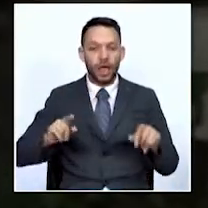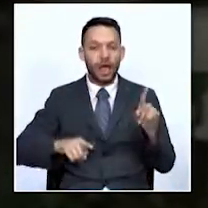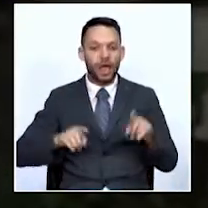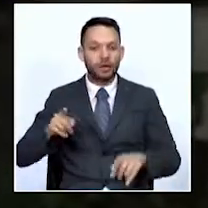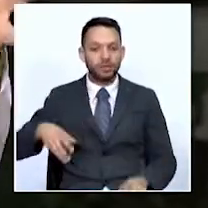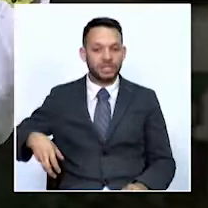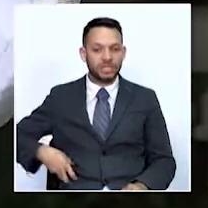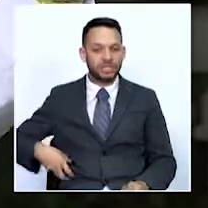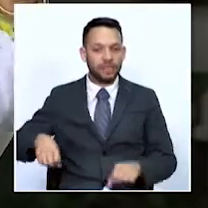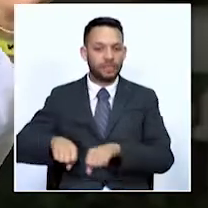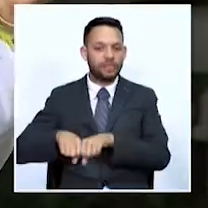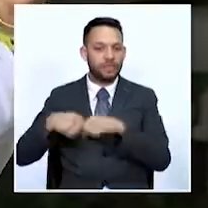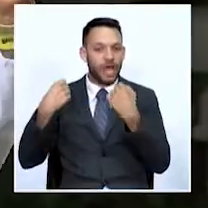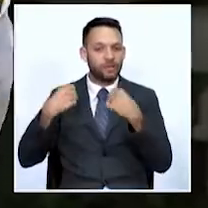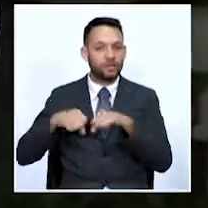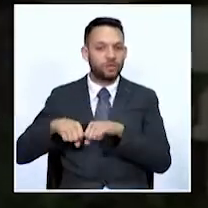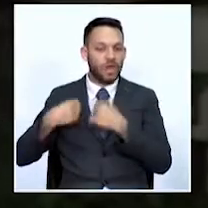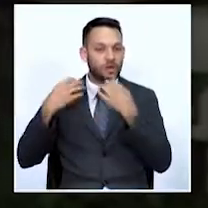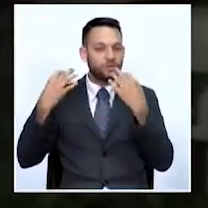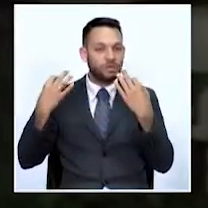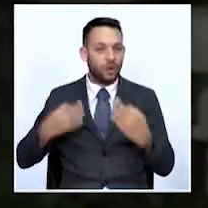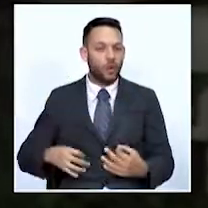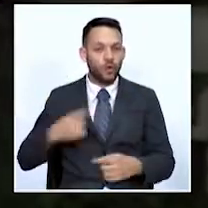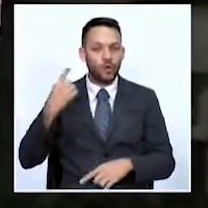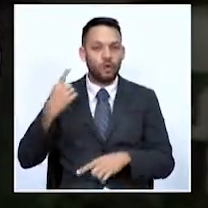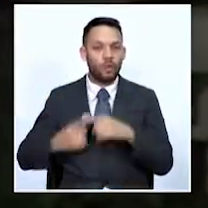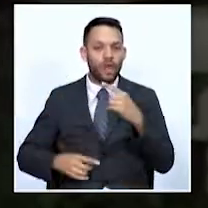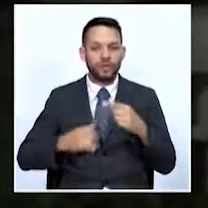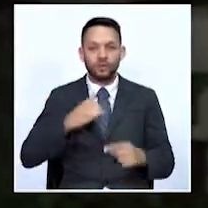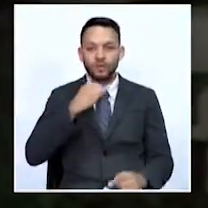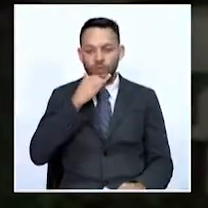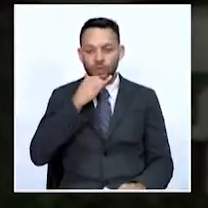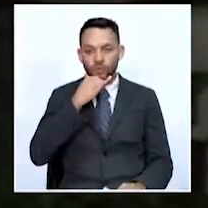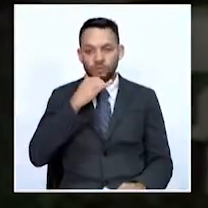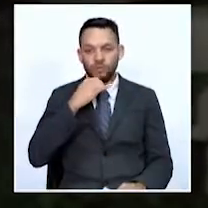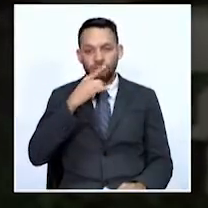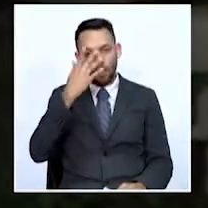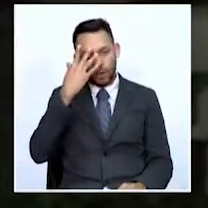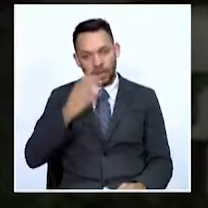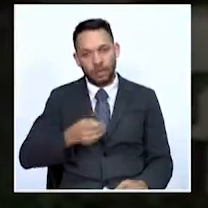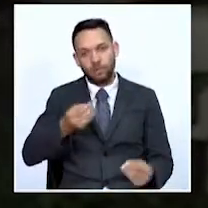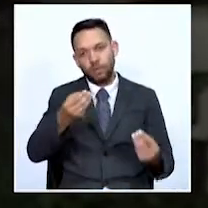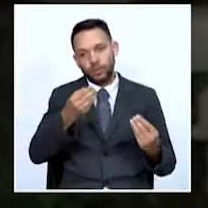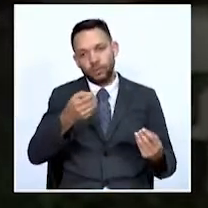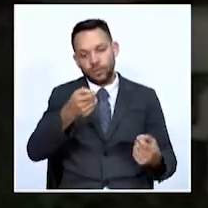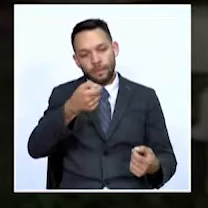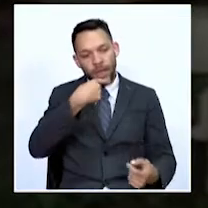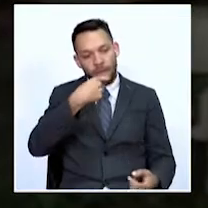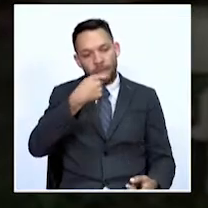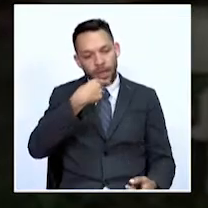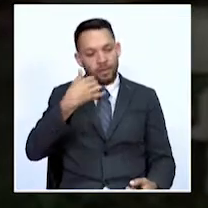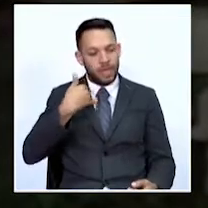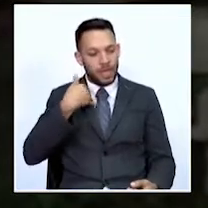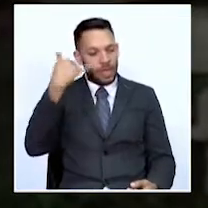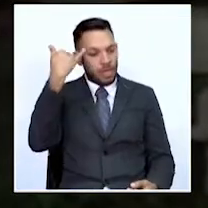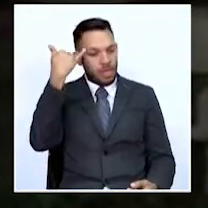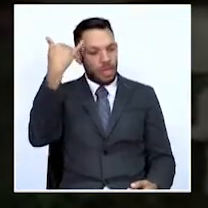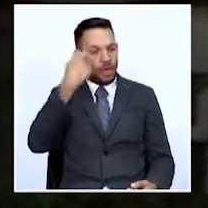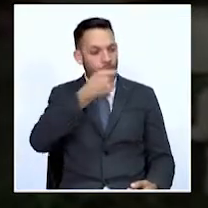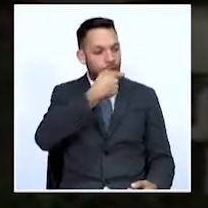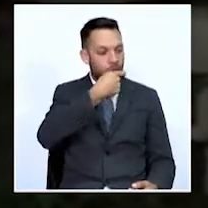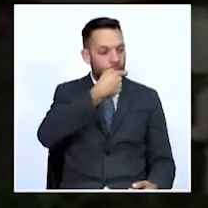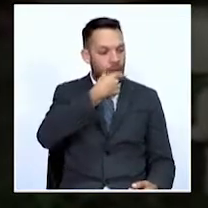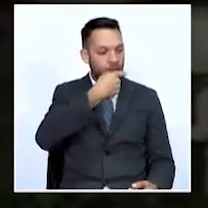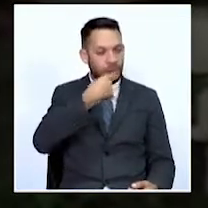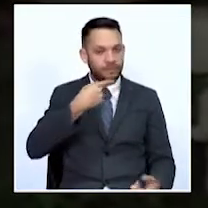renales por estos medicamentos y sus efectos secundarios terminan en diálisis. Entonces no es de automedicarse.